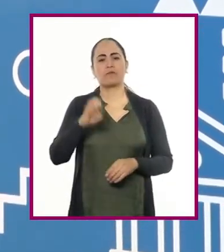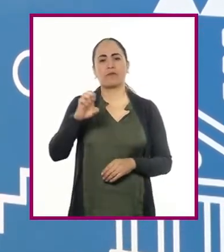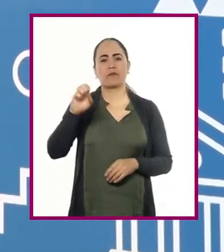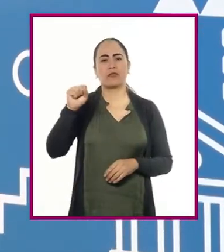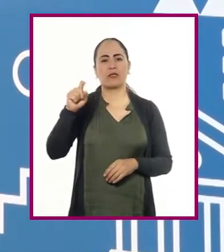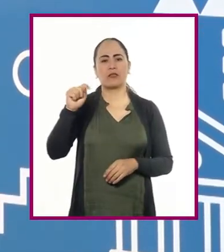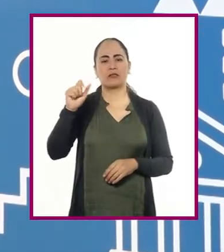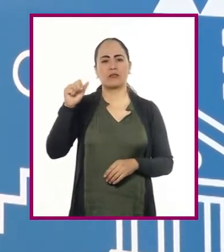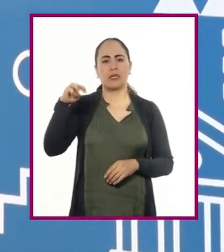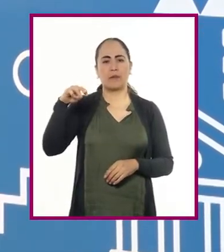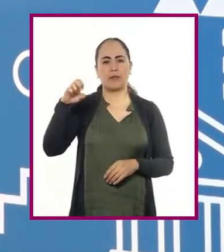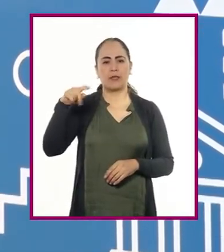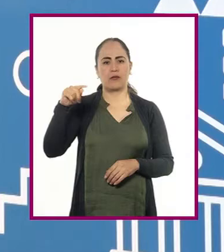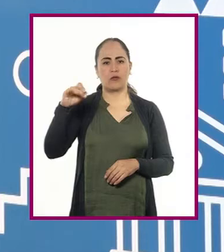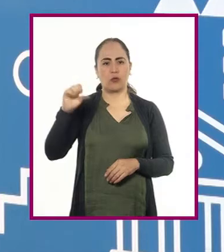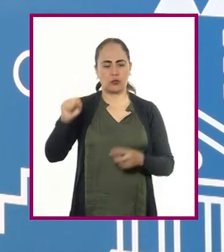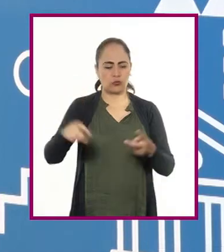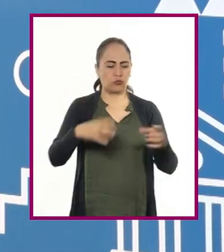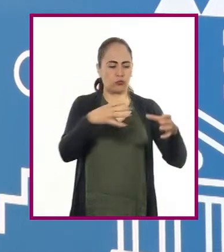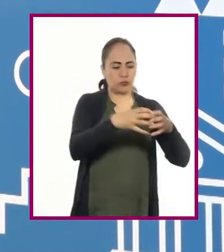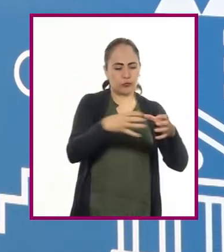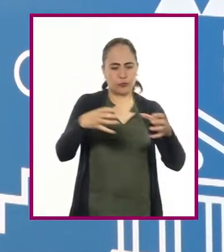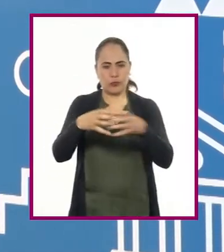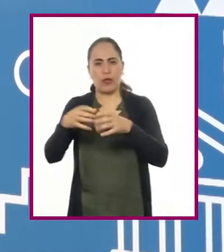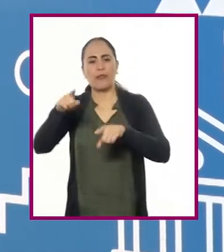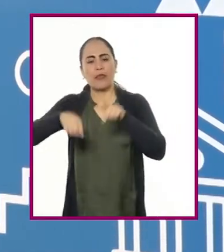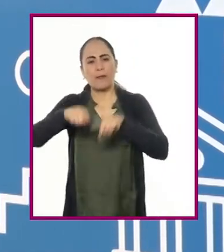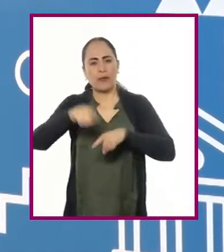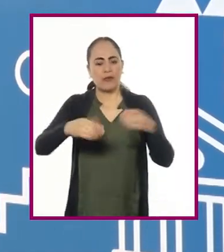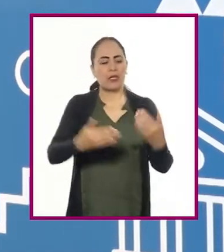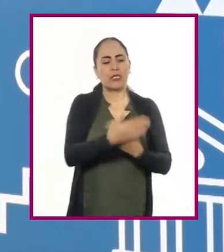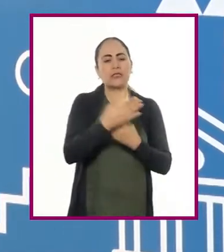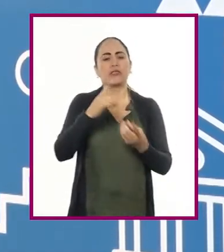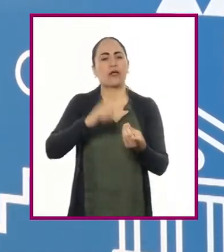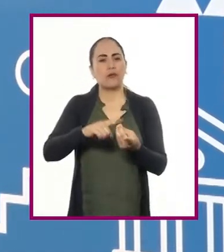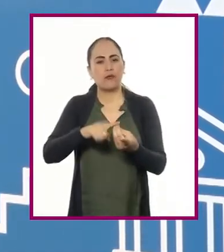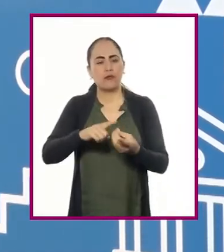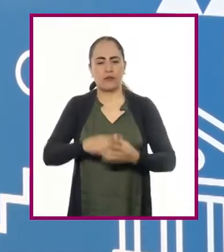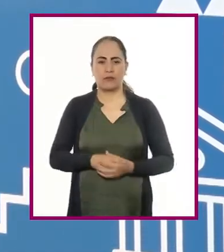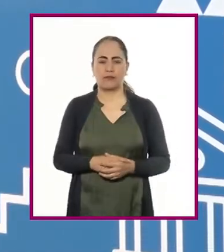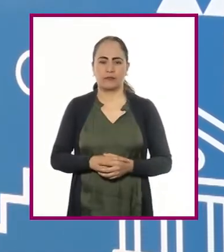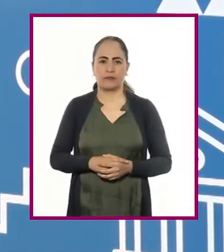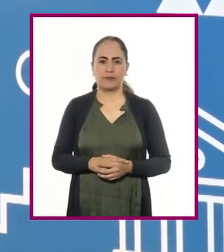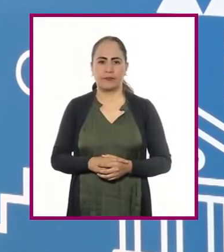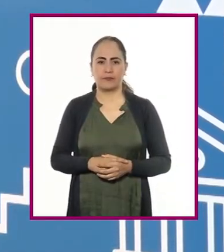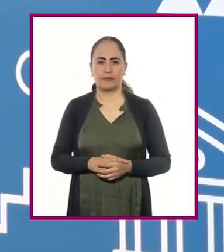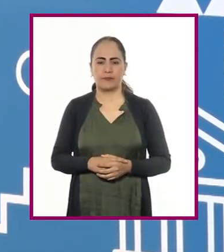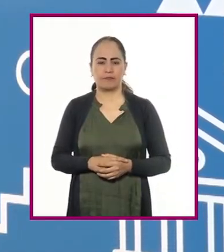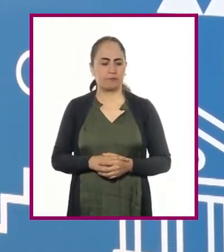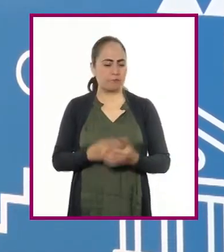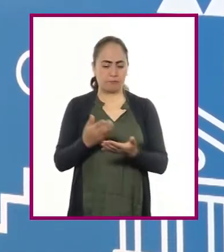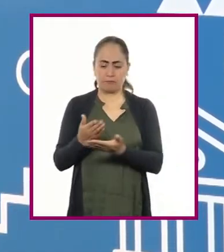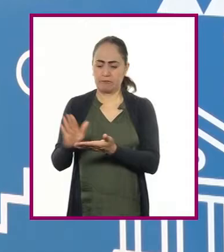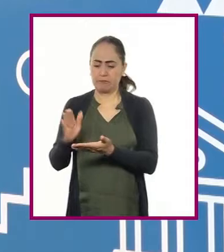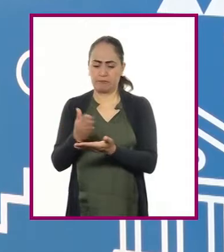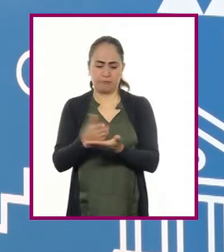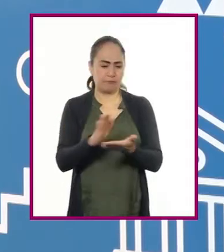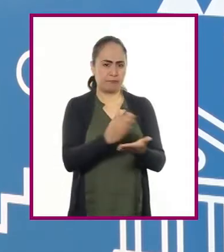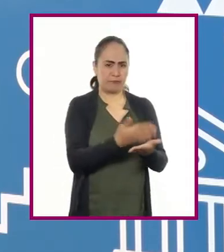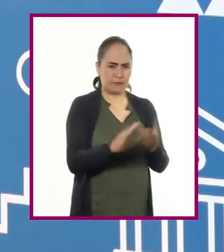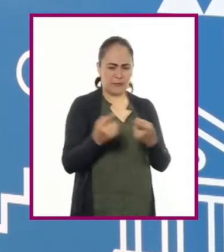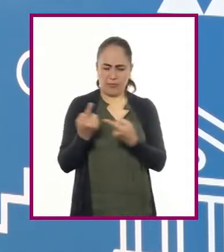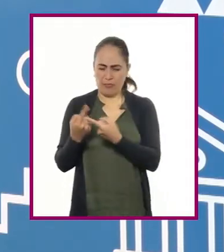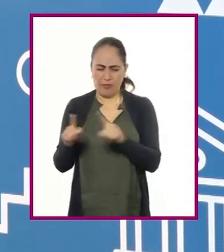estamentos, corporaciones y el origen étnico de las personas. Esta variedad de distinciones y